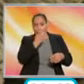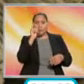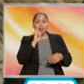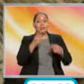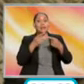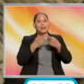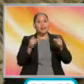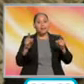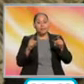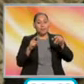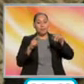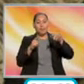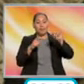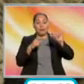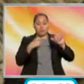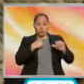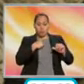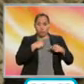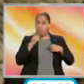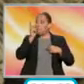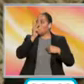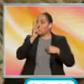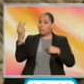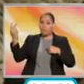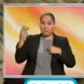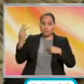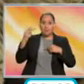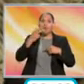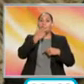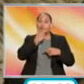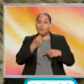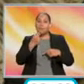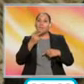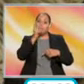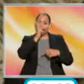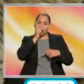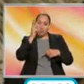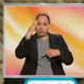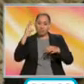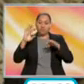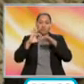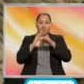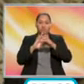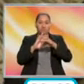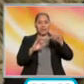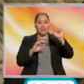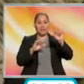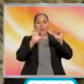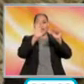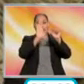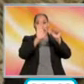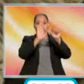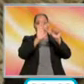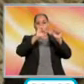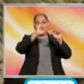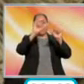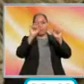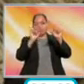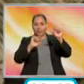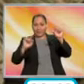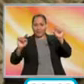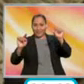una distinción entre ella y la parte masculina o la parte paterna. Fíjense cómo va unido precisamente